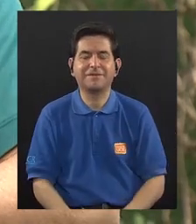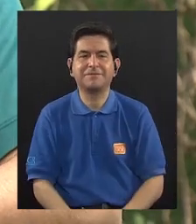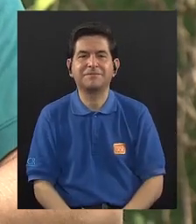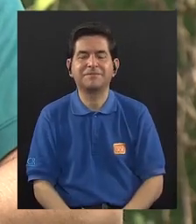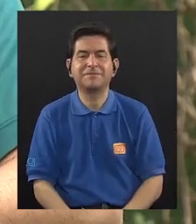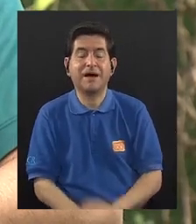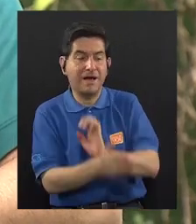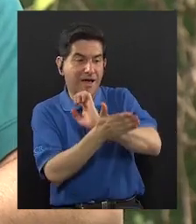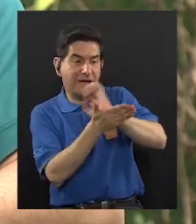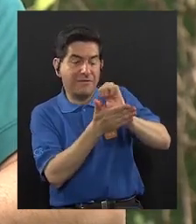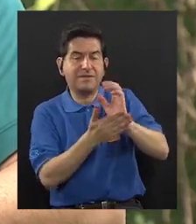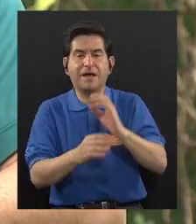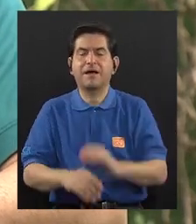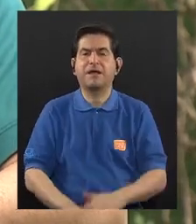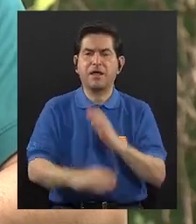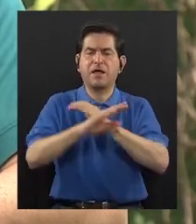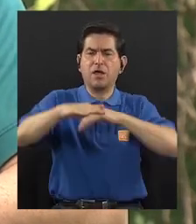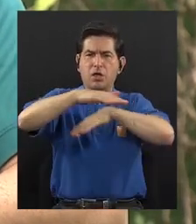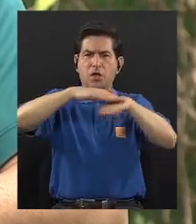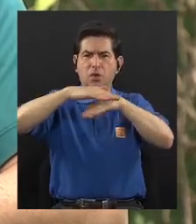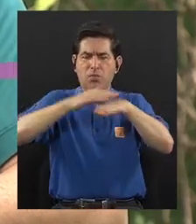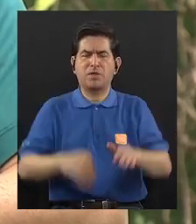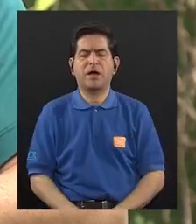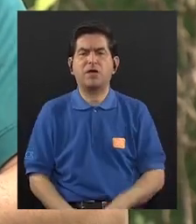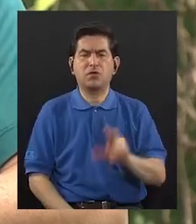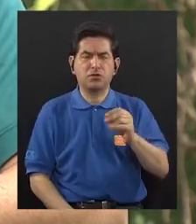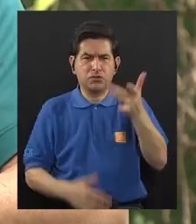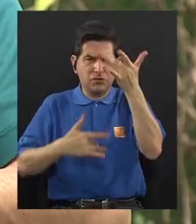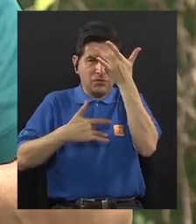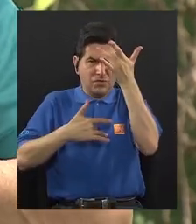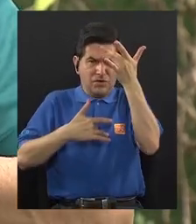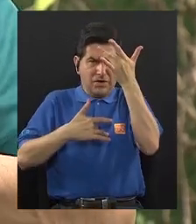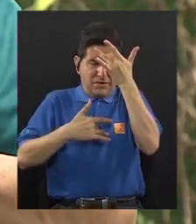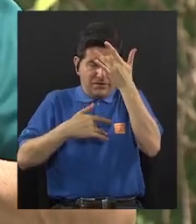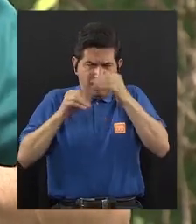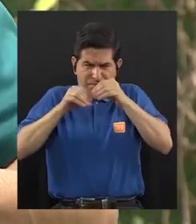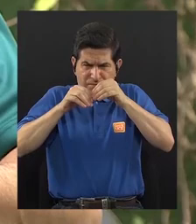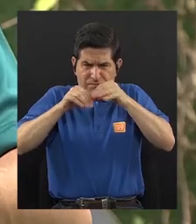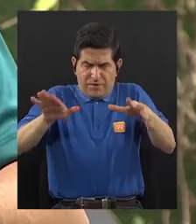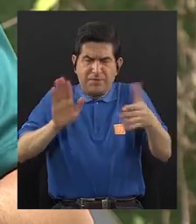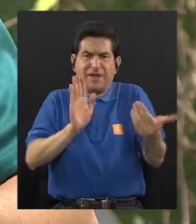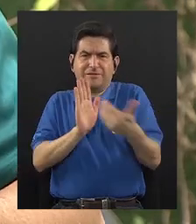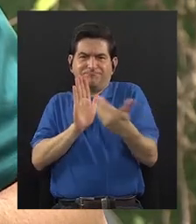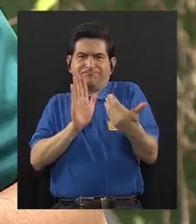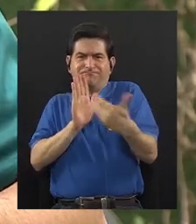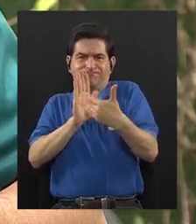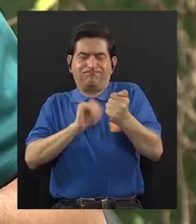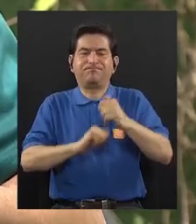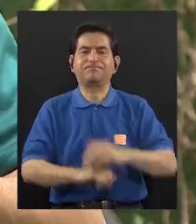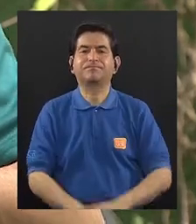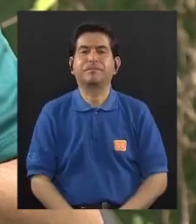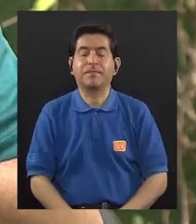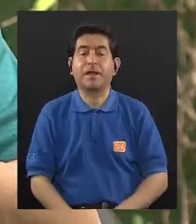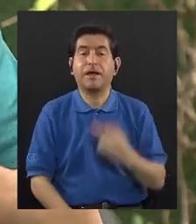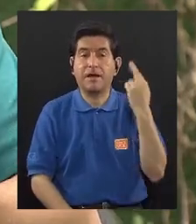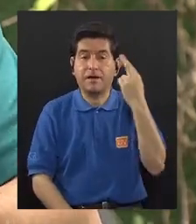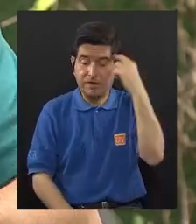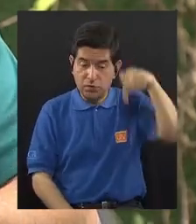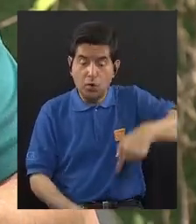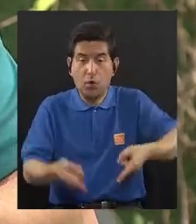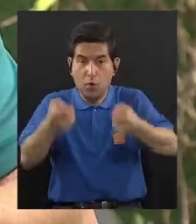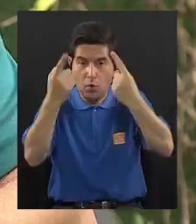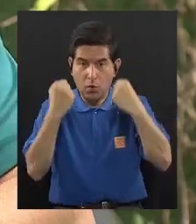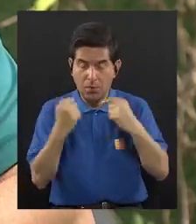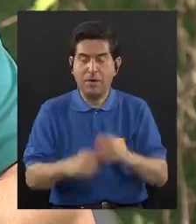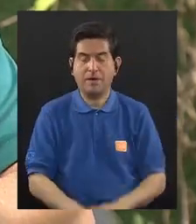la prevención y los cuidados básicos para no contagiarnos de enfermedades infecciosas para lo cual